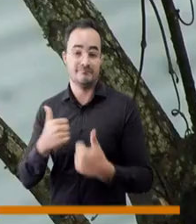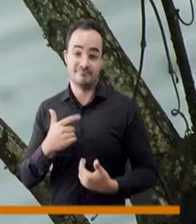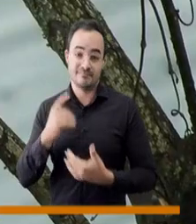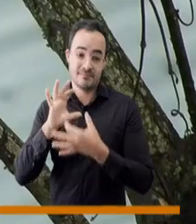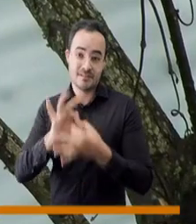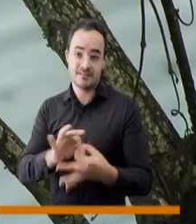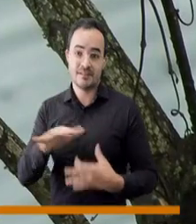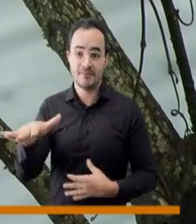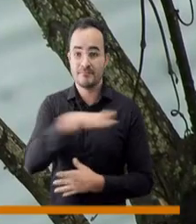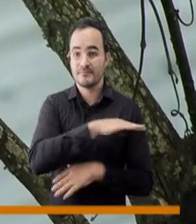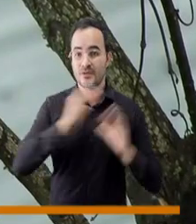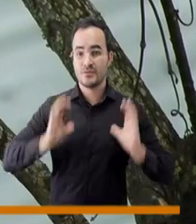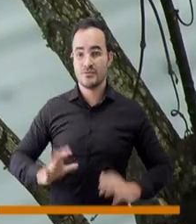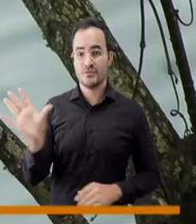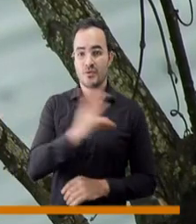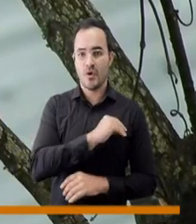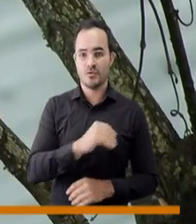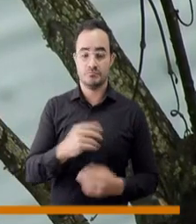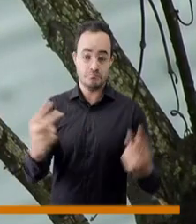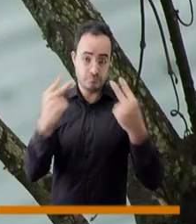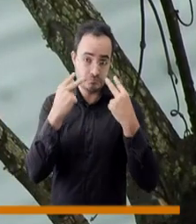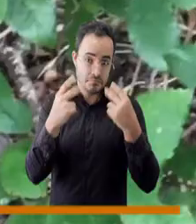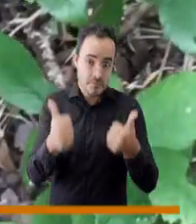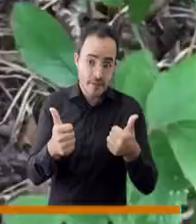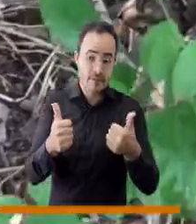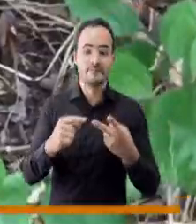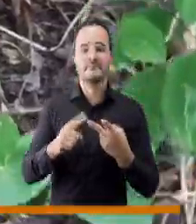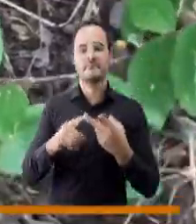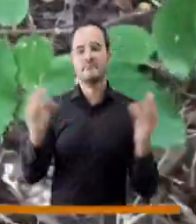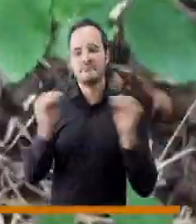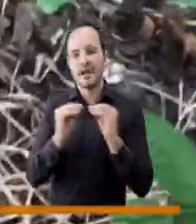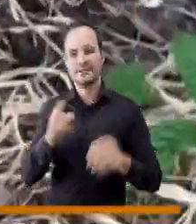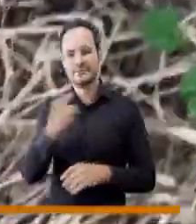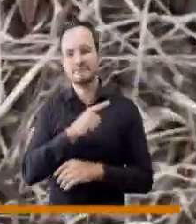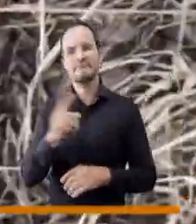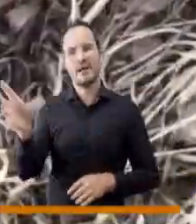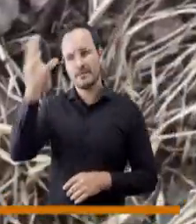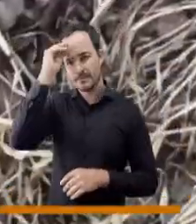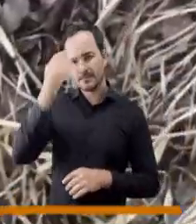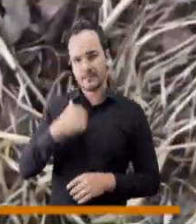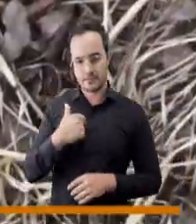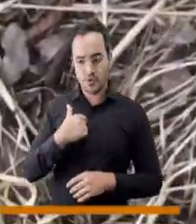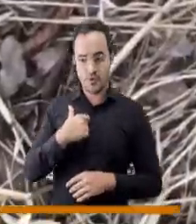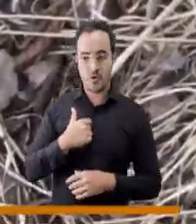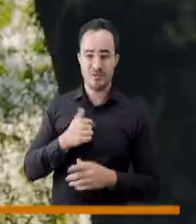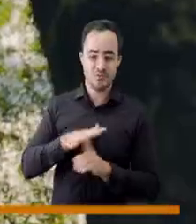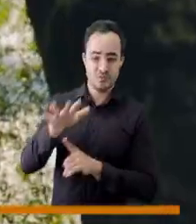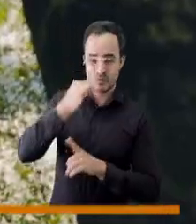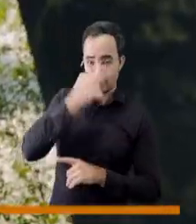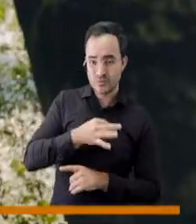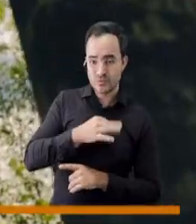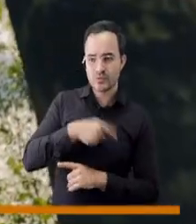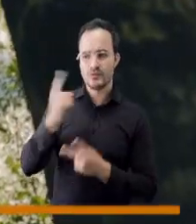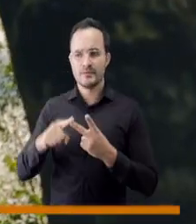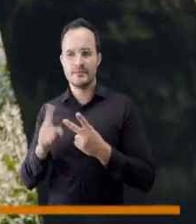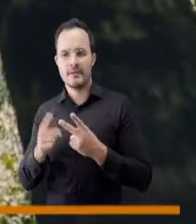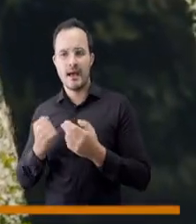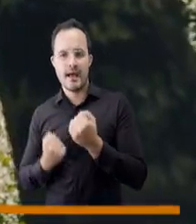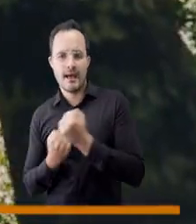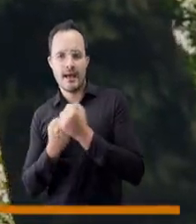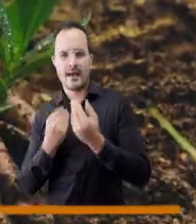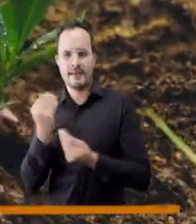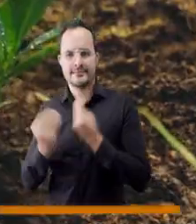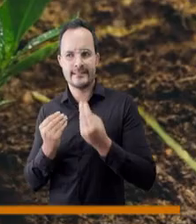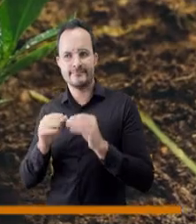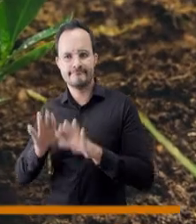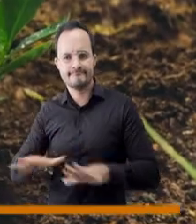vincularte a todos los ciudadanos, a ustedes que están viendo este programa, a través de la compensación. Y una